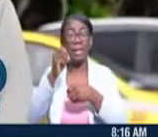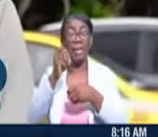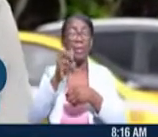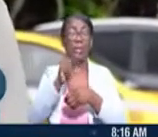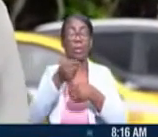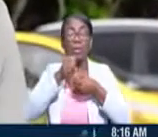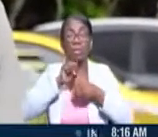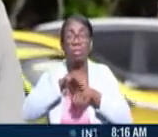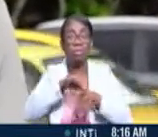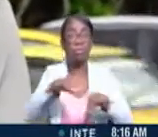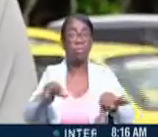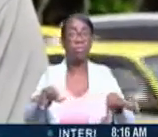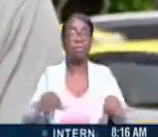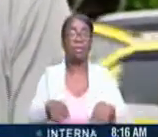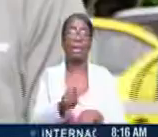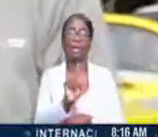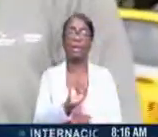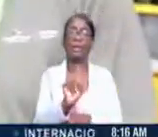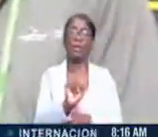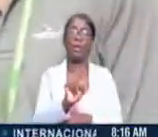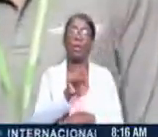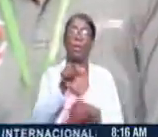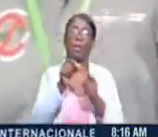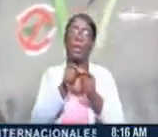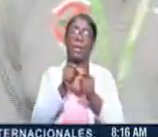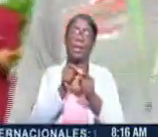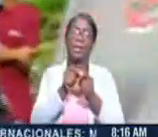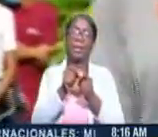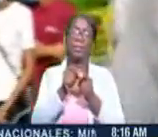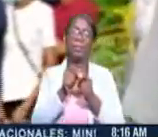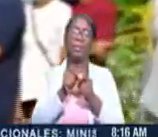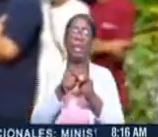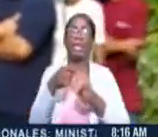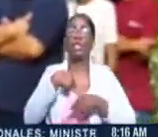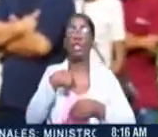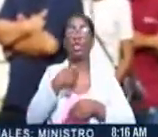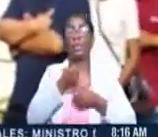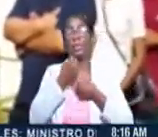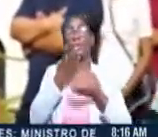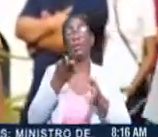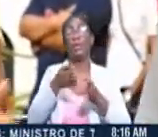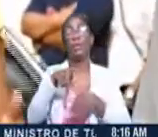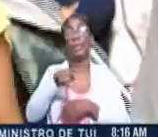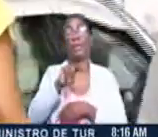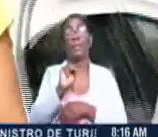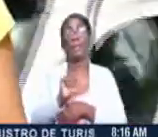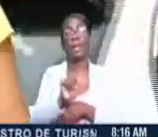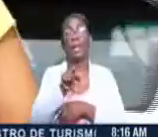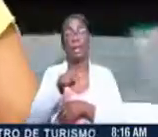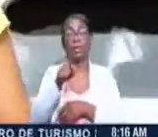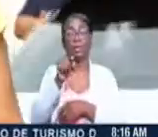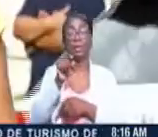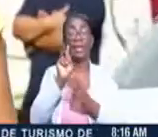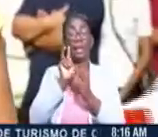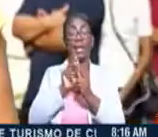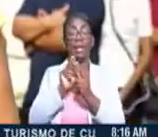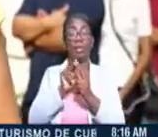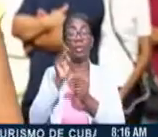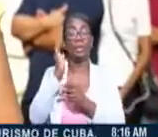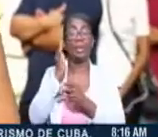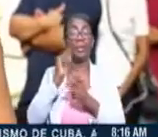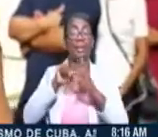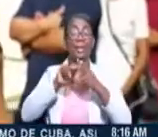Luis Ramos por estas breves palabras que nos ha dado a esta hora para el programa Yo Me Informo PMA. Ya ustedes lo saben, ellos están por